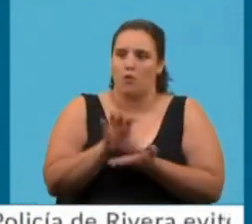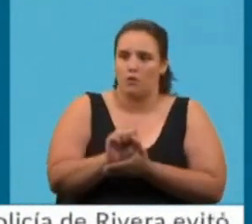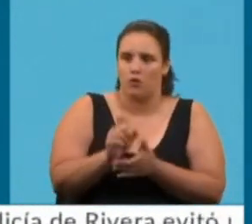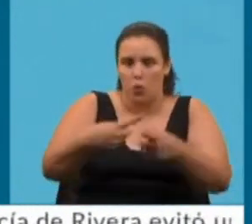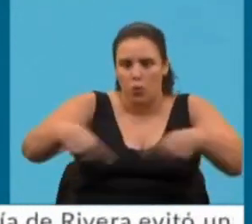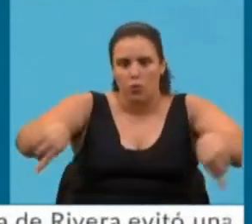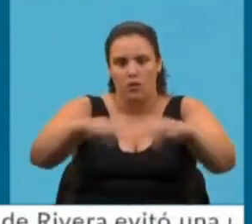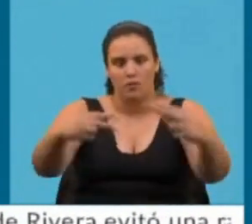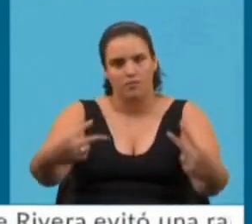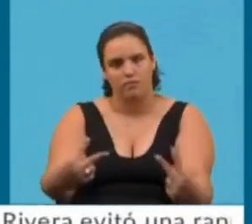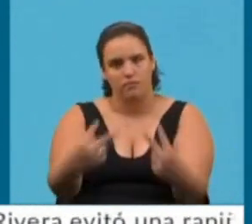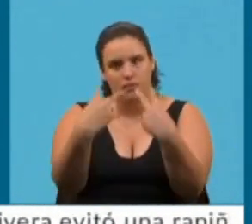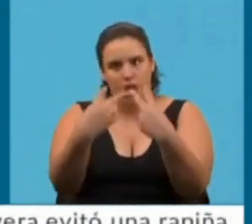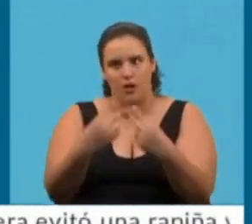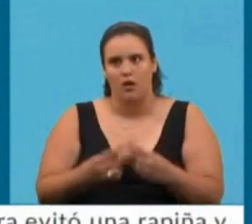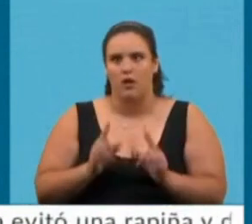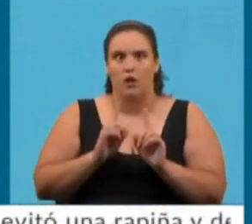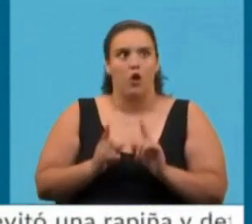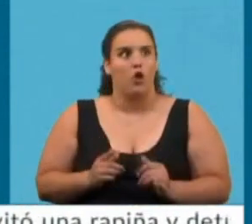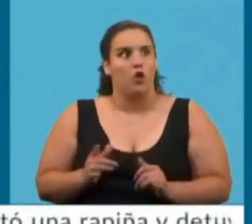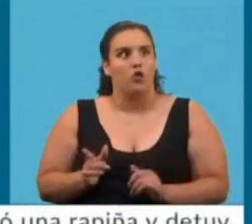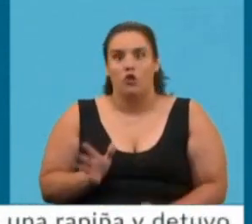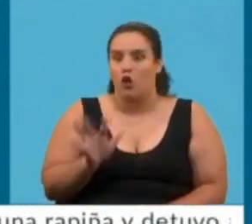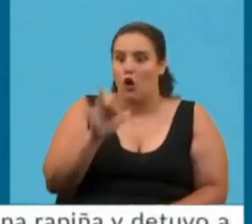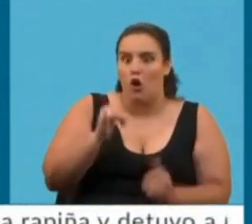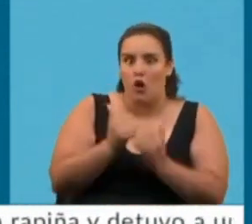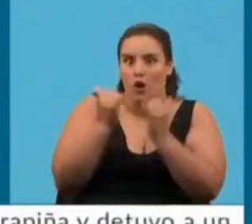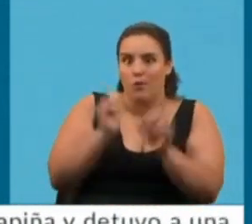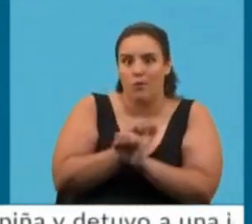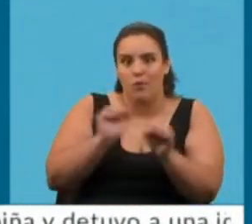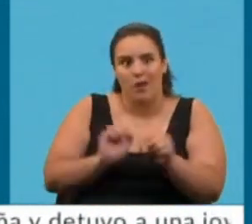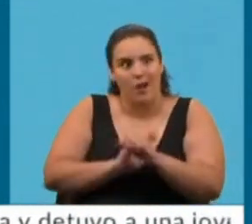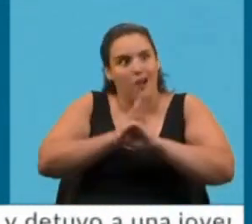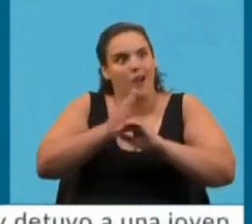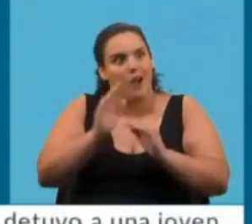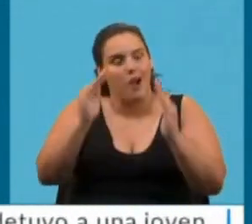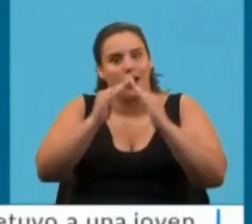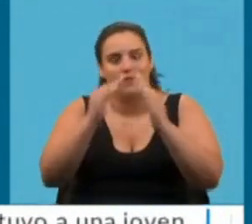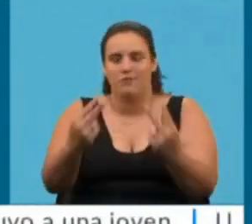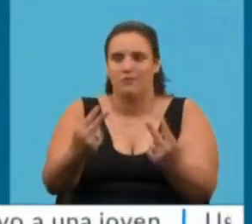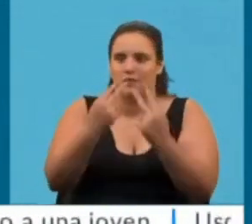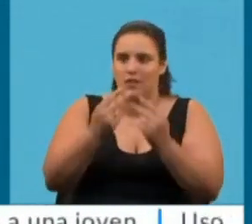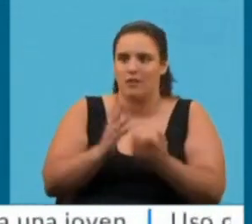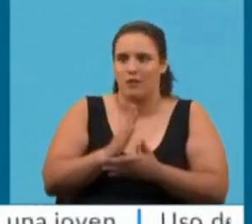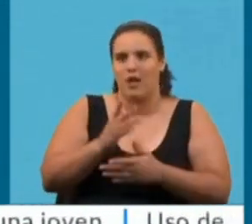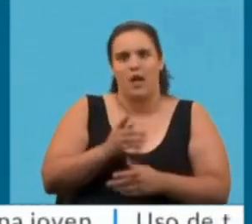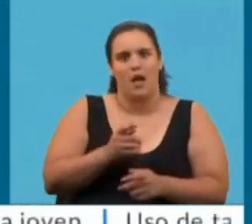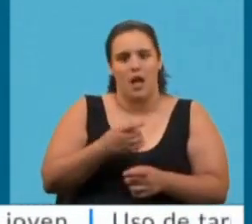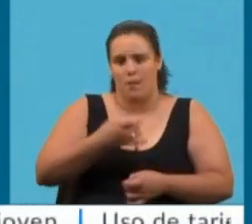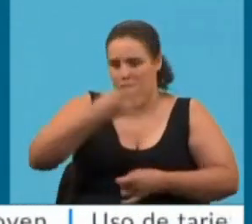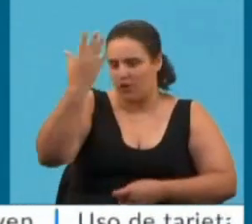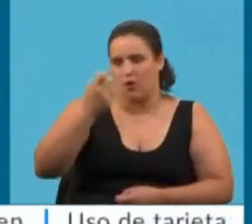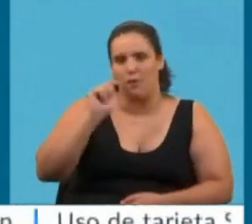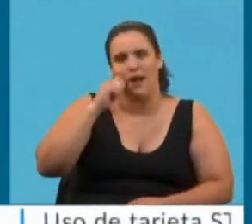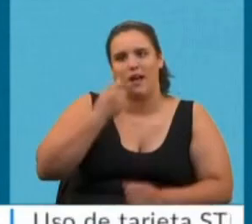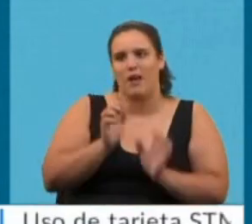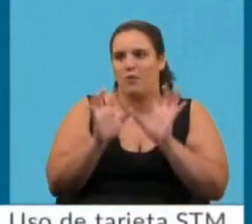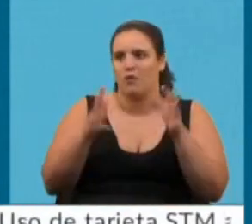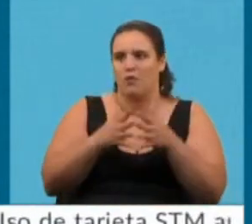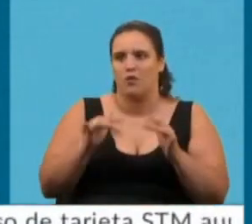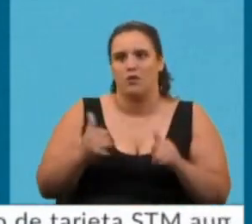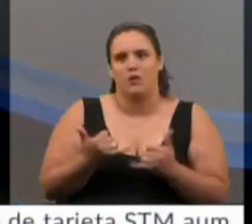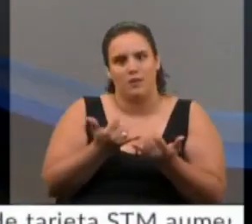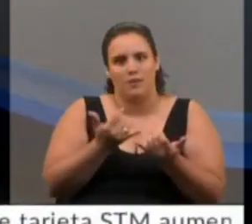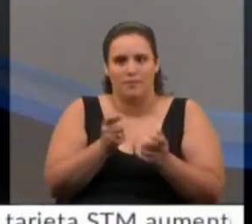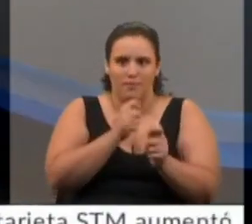que están del otro lado y que todos los días nos dejan entrar a sus casas. Y después con el oficio más lindo del mundo, que como dijo García Márquez, es el